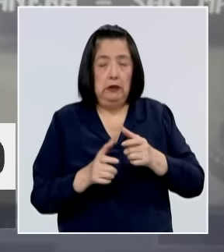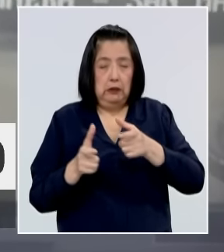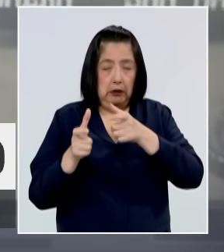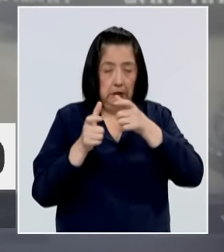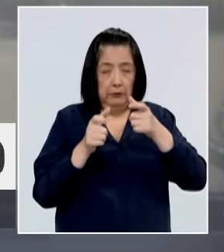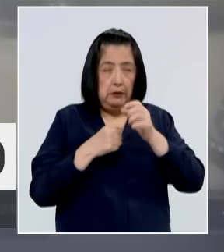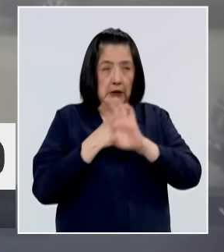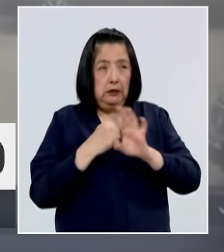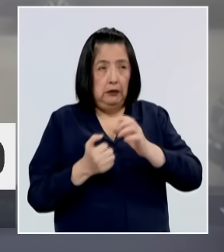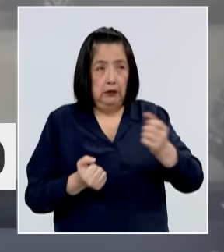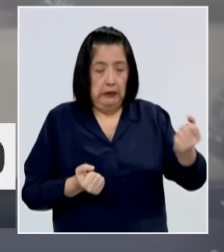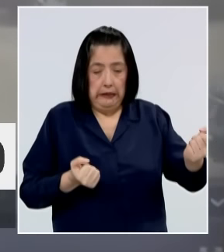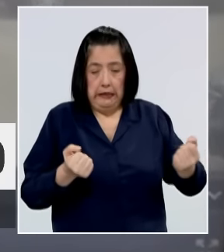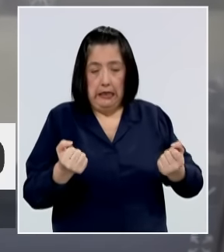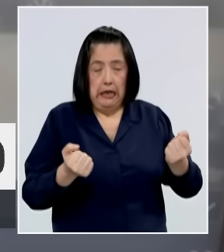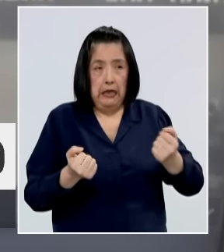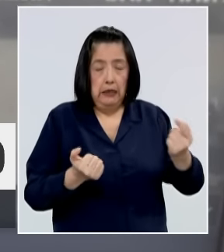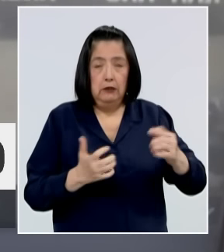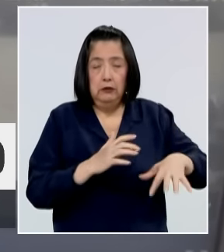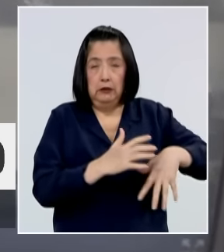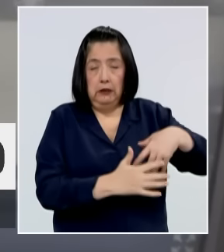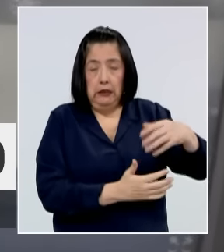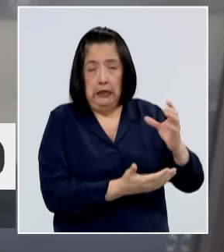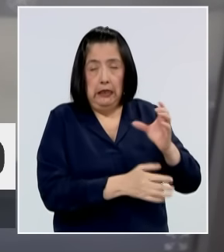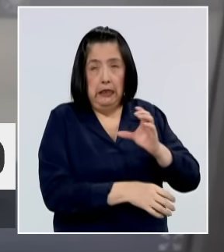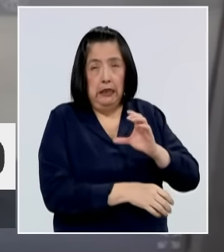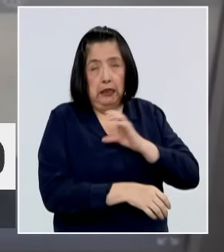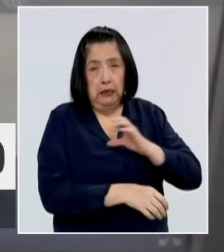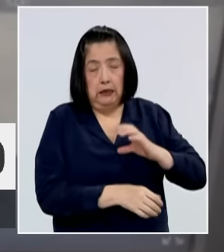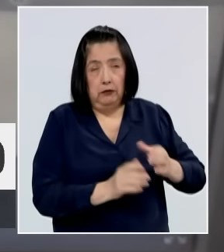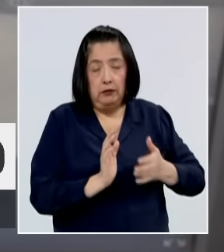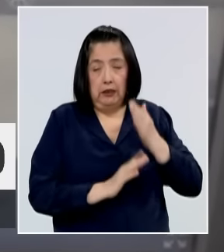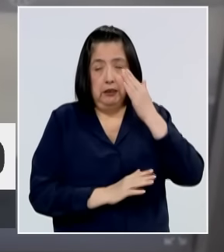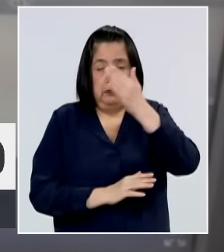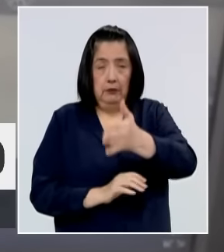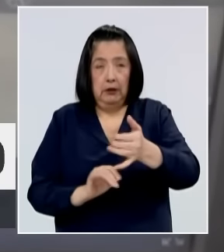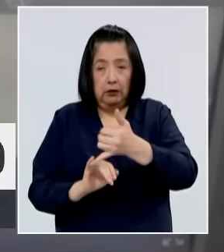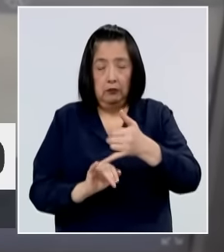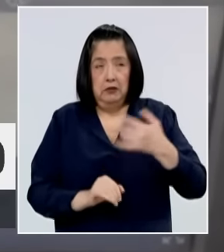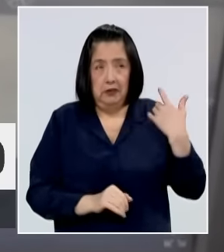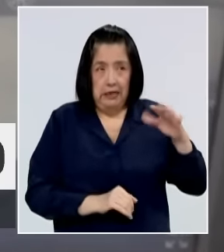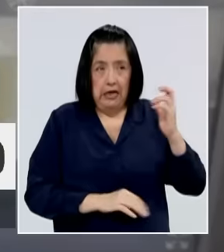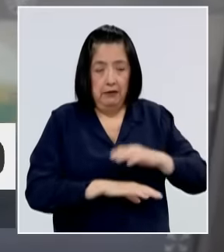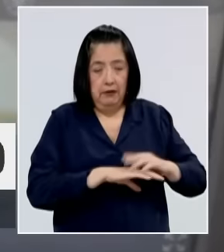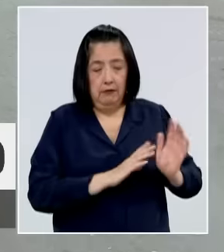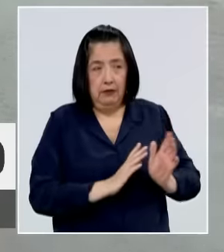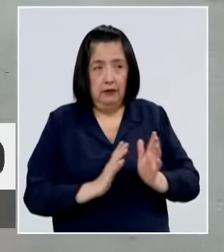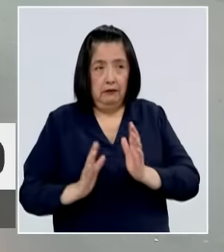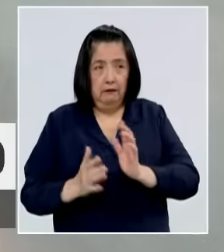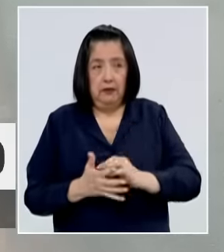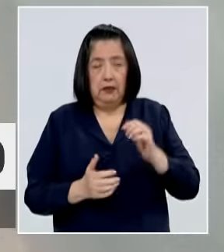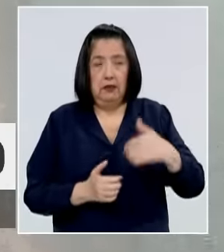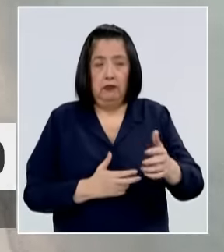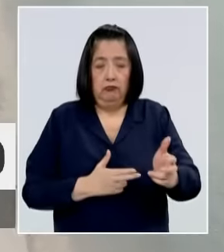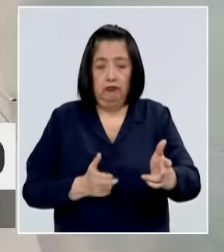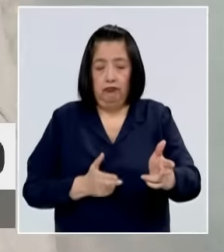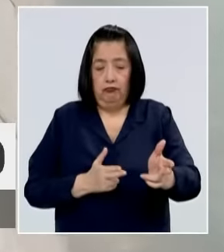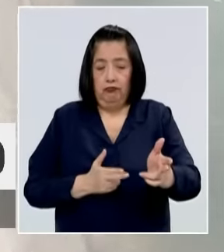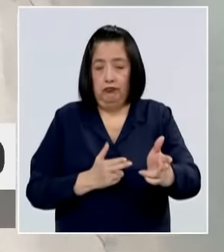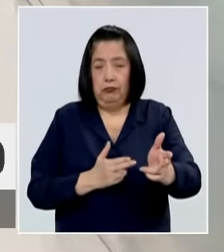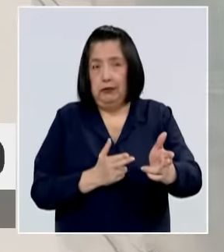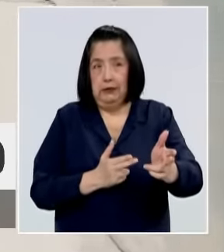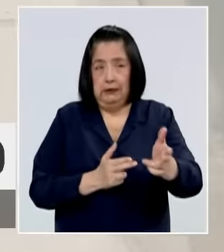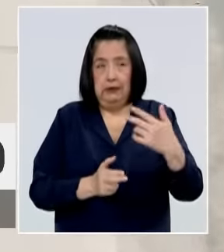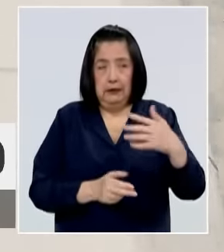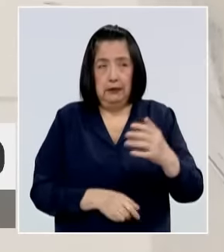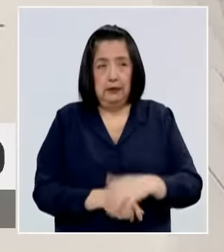de este camión que salió del callao con destino az surquillo lo tenían todo bien planificado pues le seguían el rastro desde varias